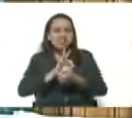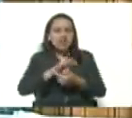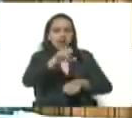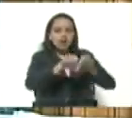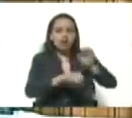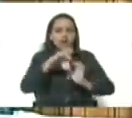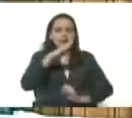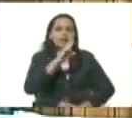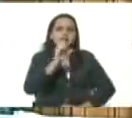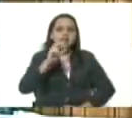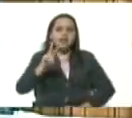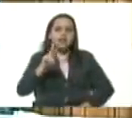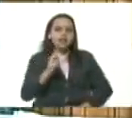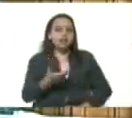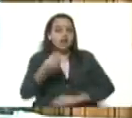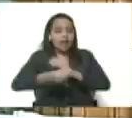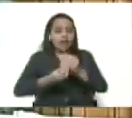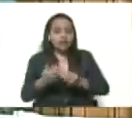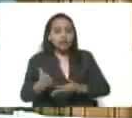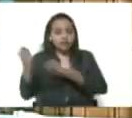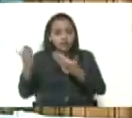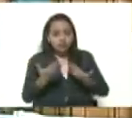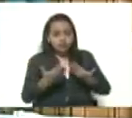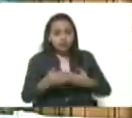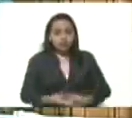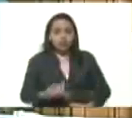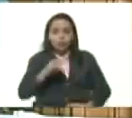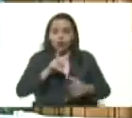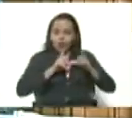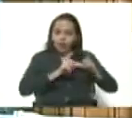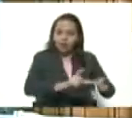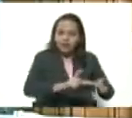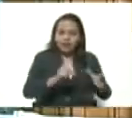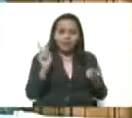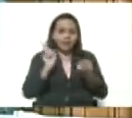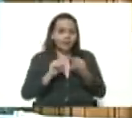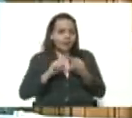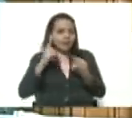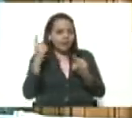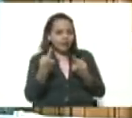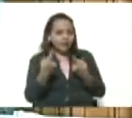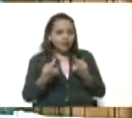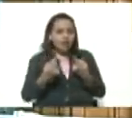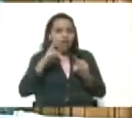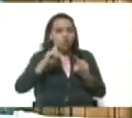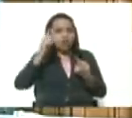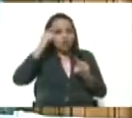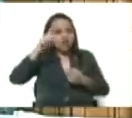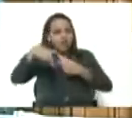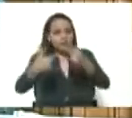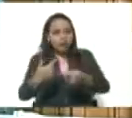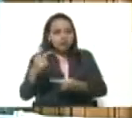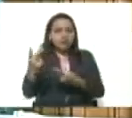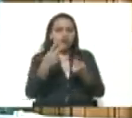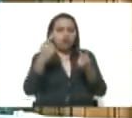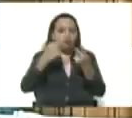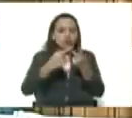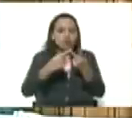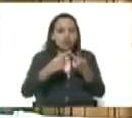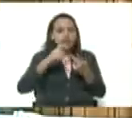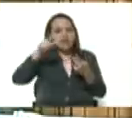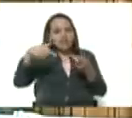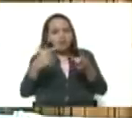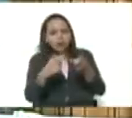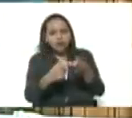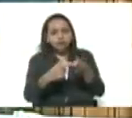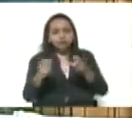hacen al llegar. Cuando pasa la cuarentena, la primera prueba, dos días después la segunda prueba, y luego va a su lugar